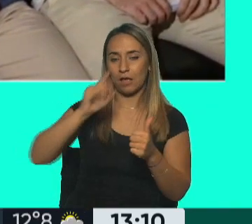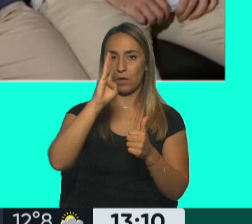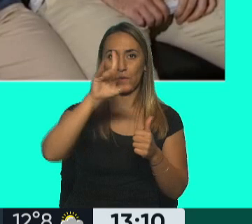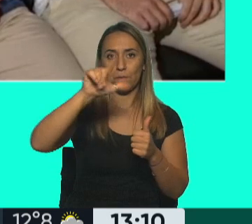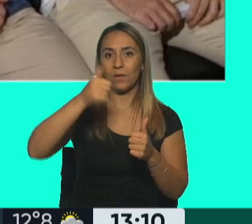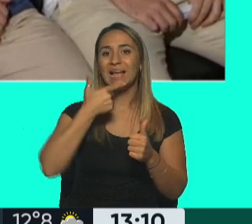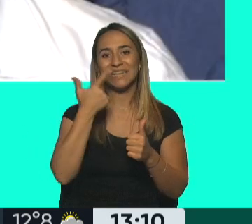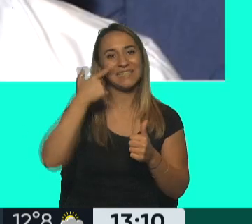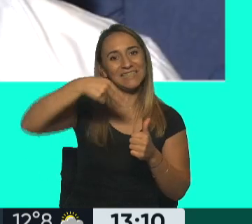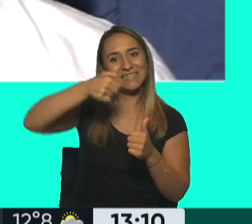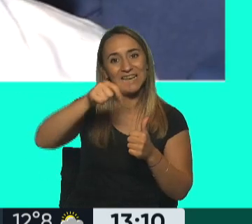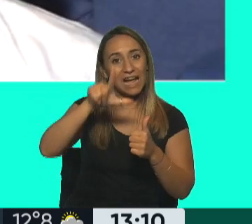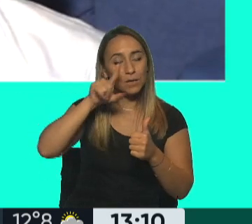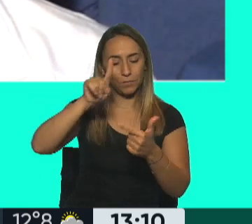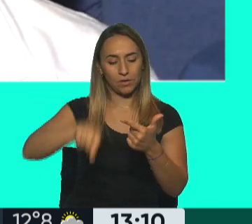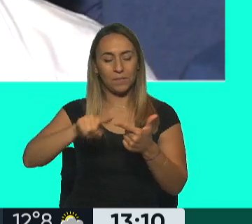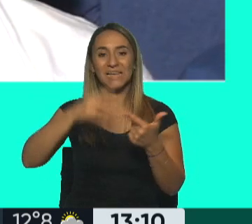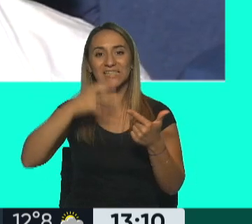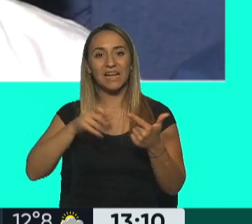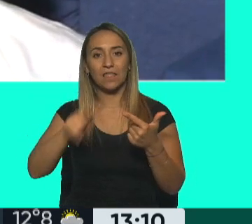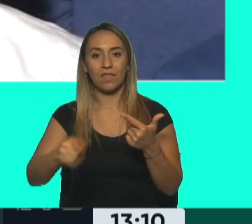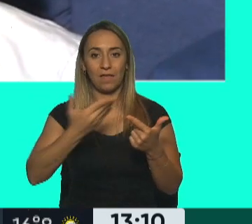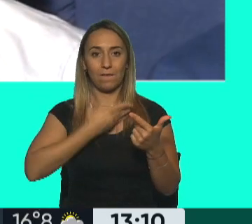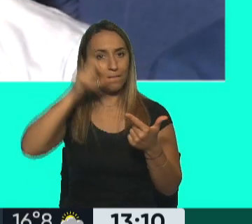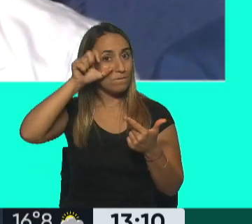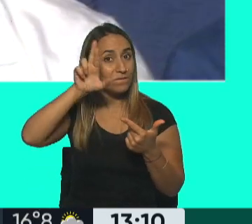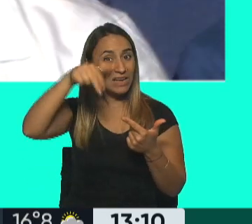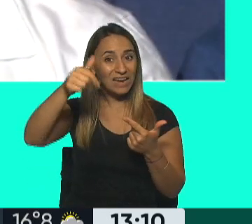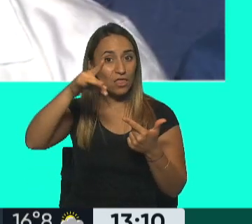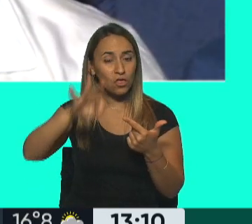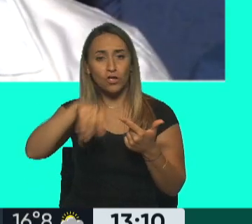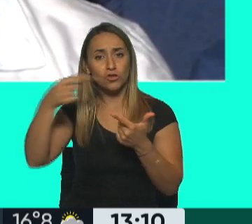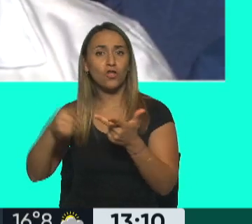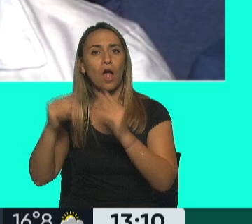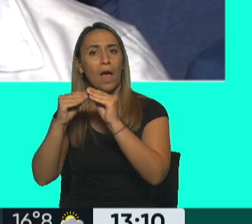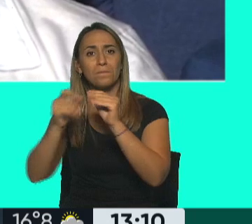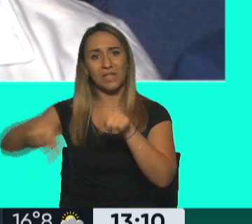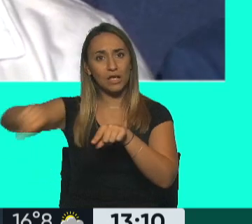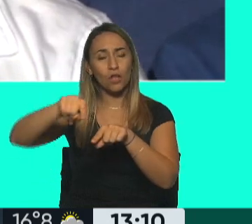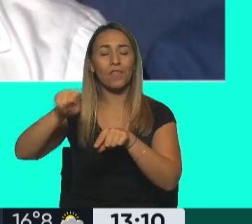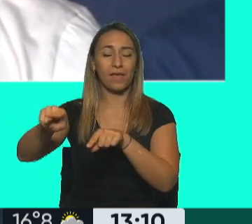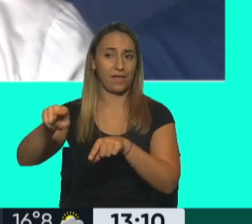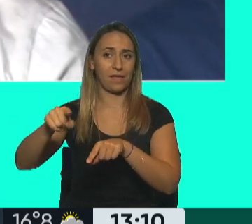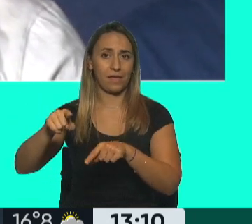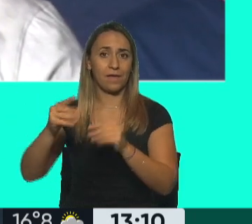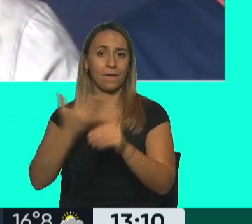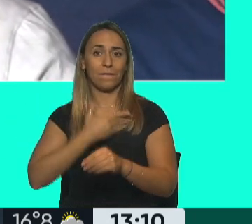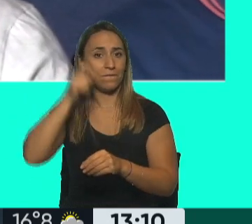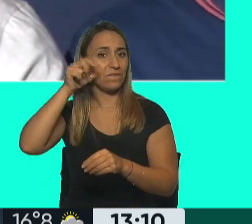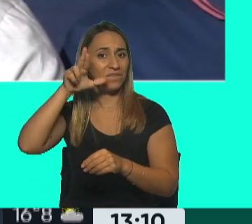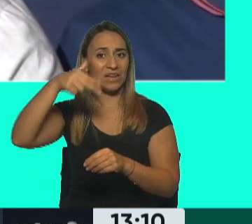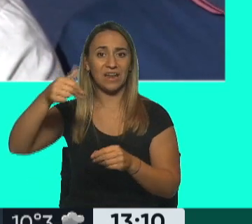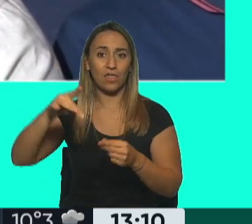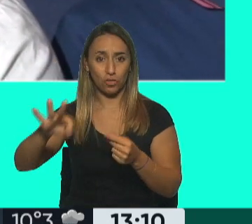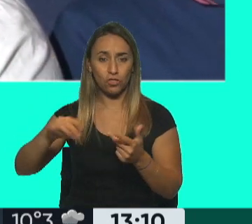pero también hay sangre de Fernando y hay también sangre de otros amigos de Fernando que participaron que estuvieron Dentro